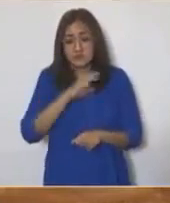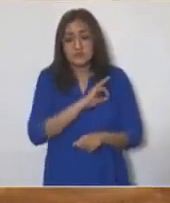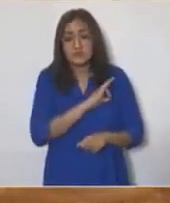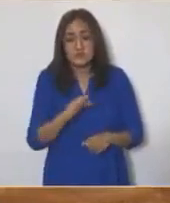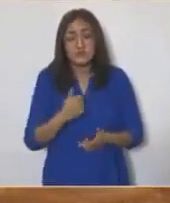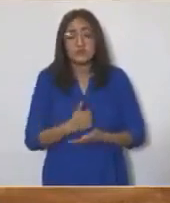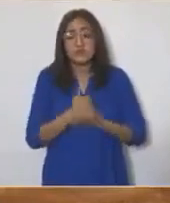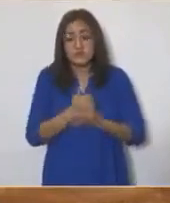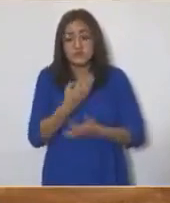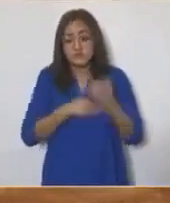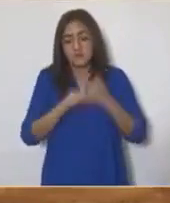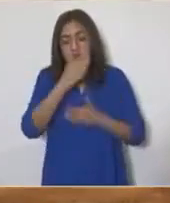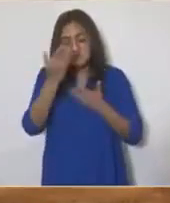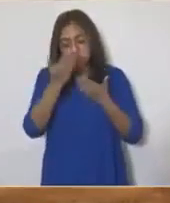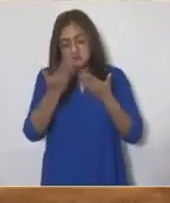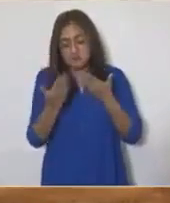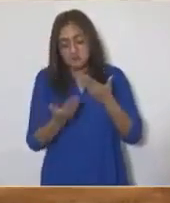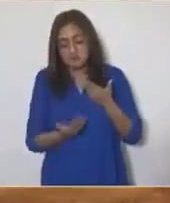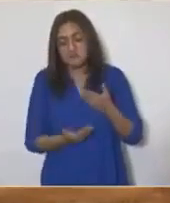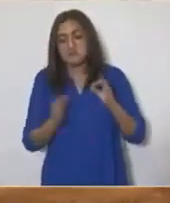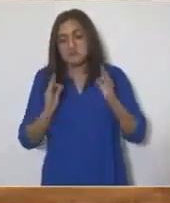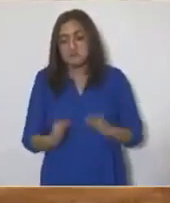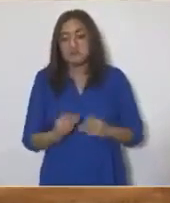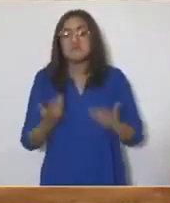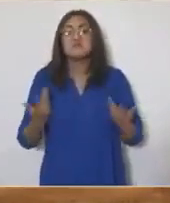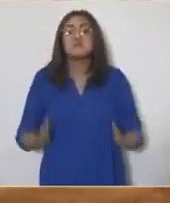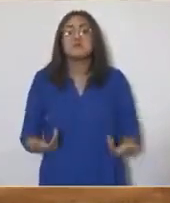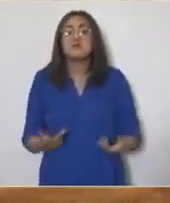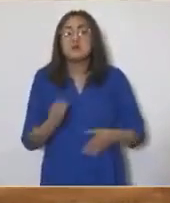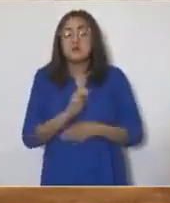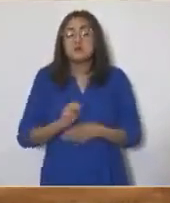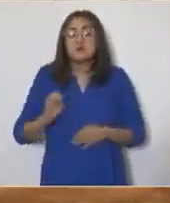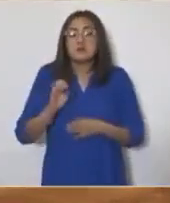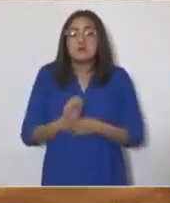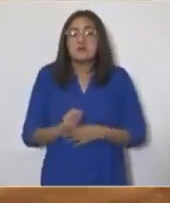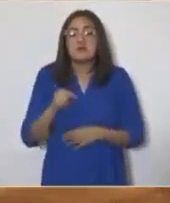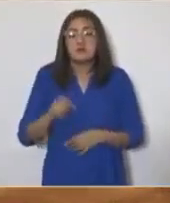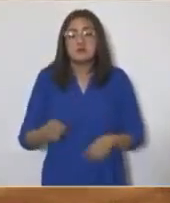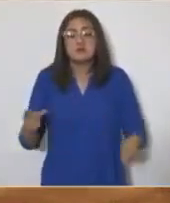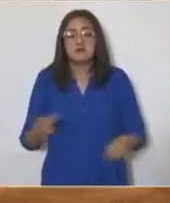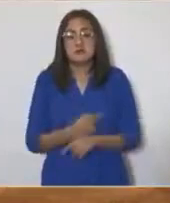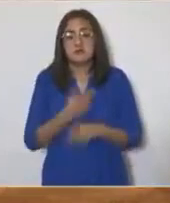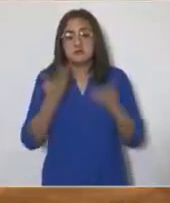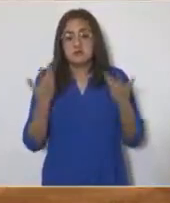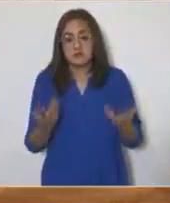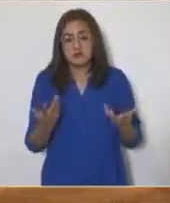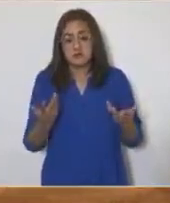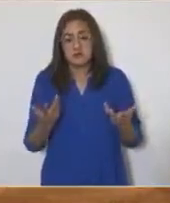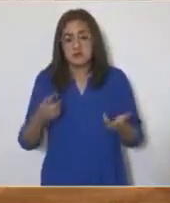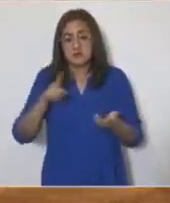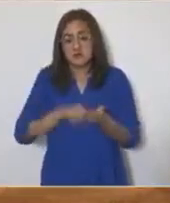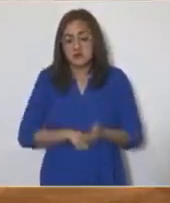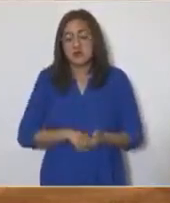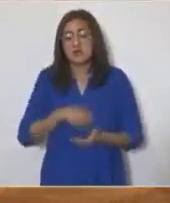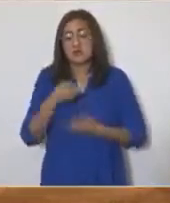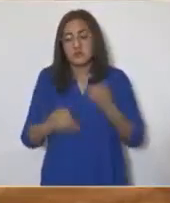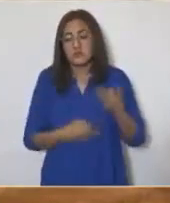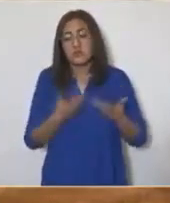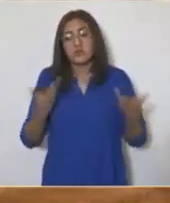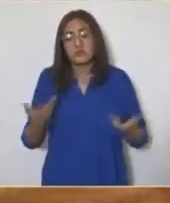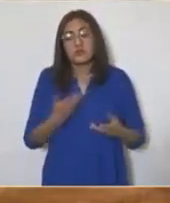se pudiera armar todo el expediente entonces las corridas financieras y todas